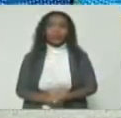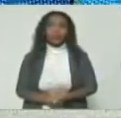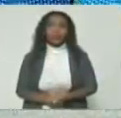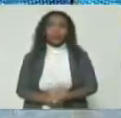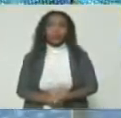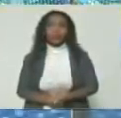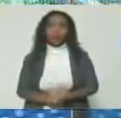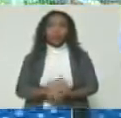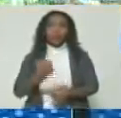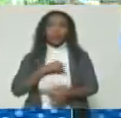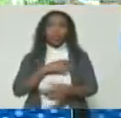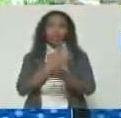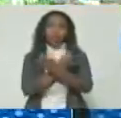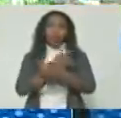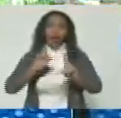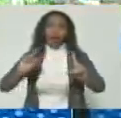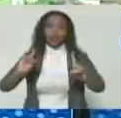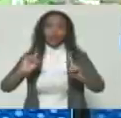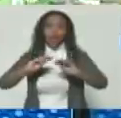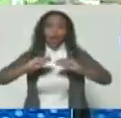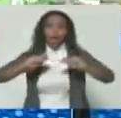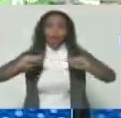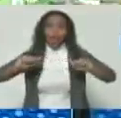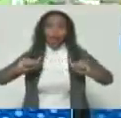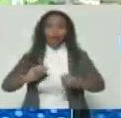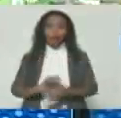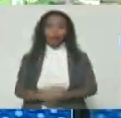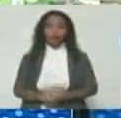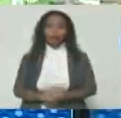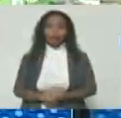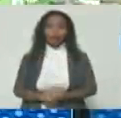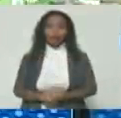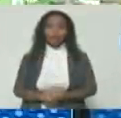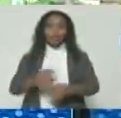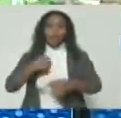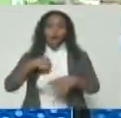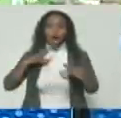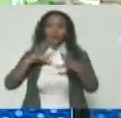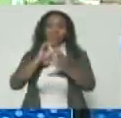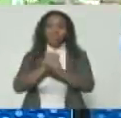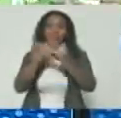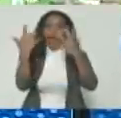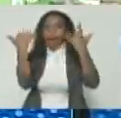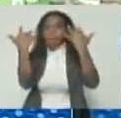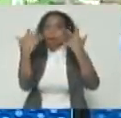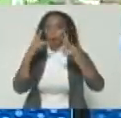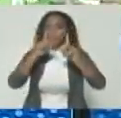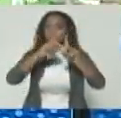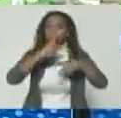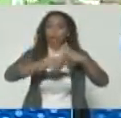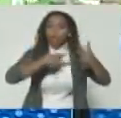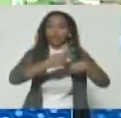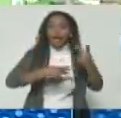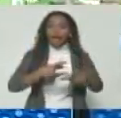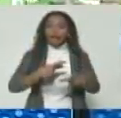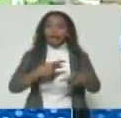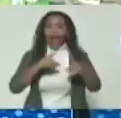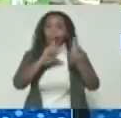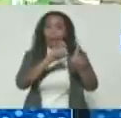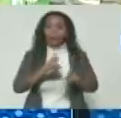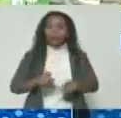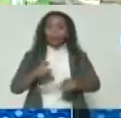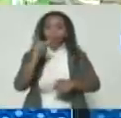Hemos democratizado la tierra y confío en las manos productivas del campesino y de la